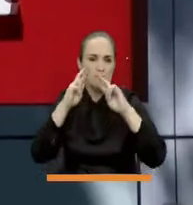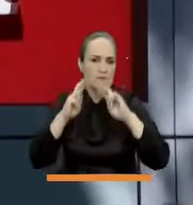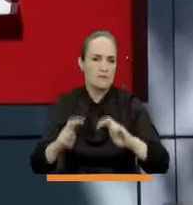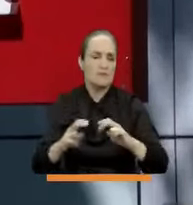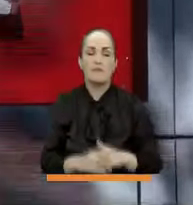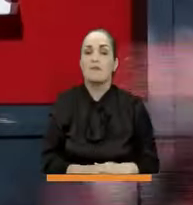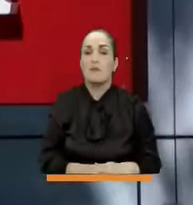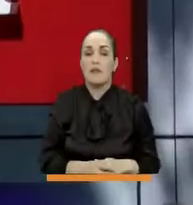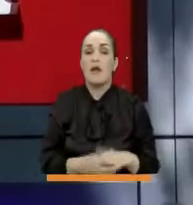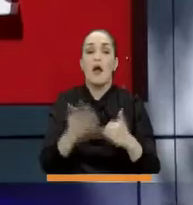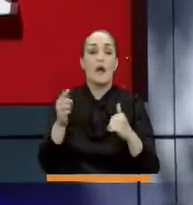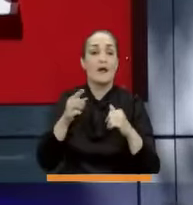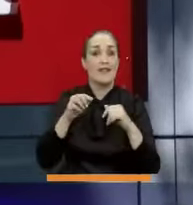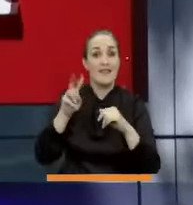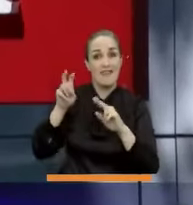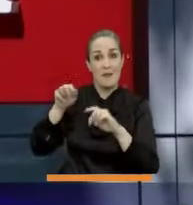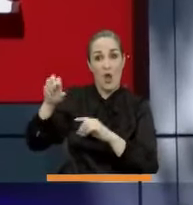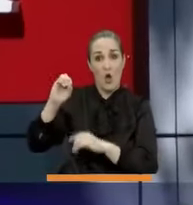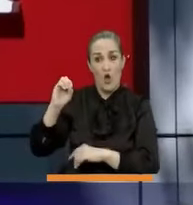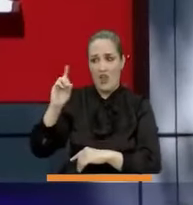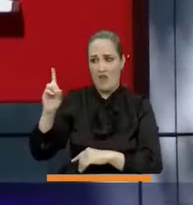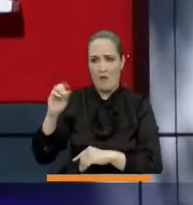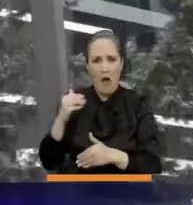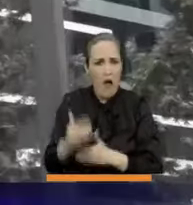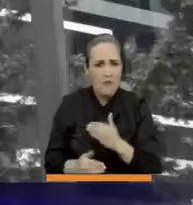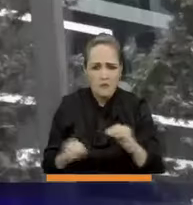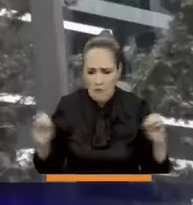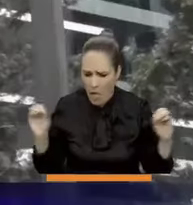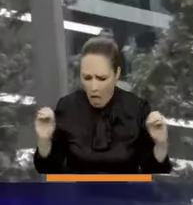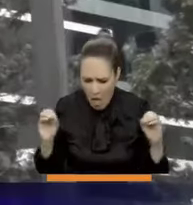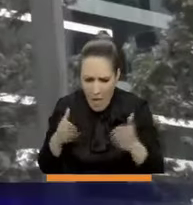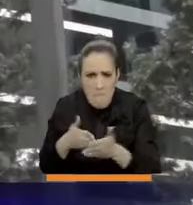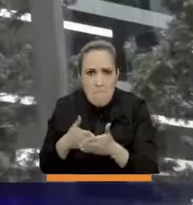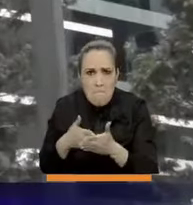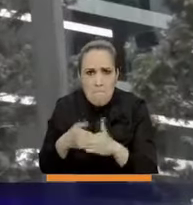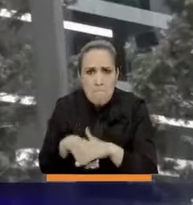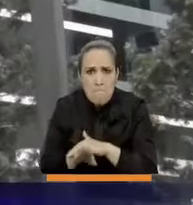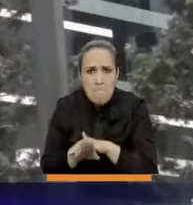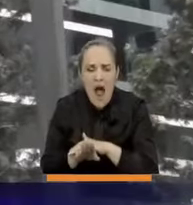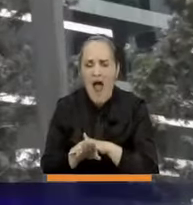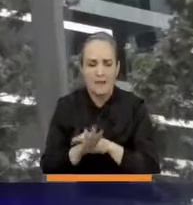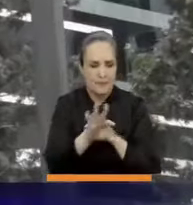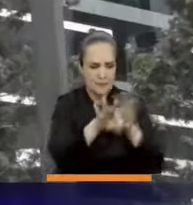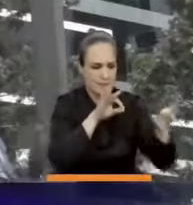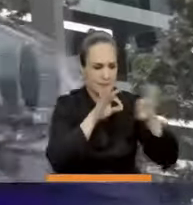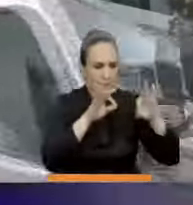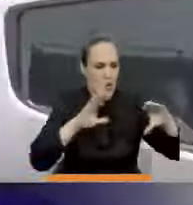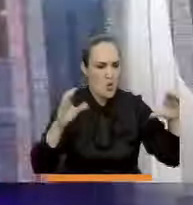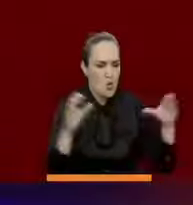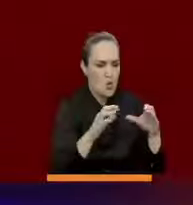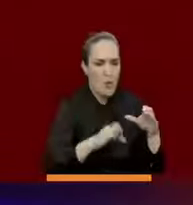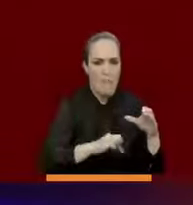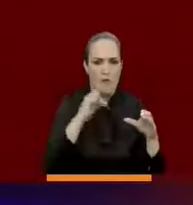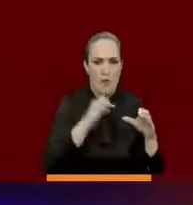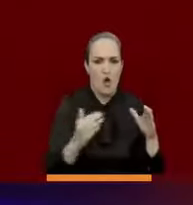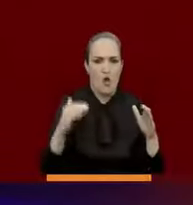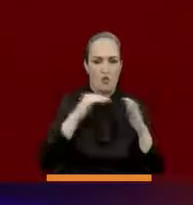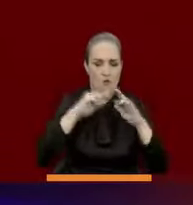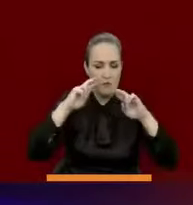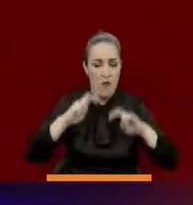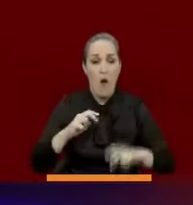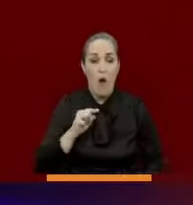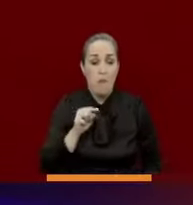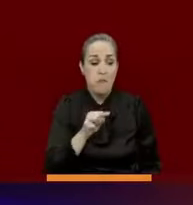Tras determinar que el caso Odebrecht no tenía avances, se reestructuró el grupo a cargo de la investigación, del cual hacían parte